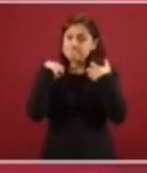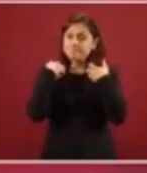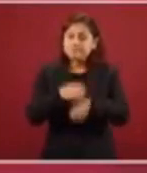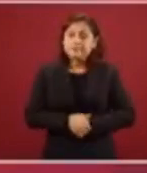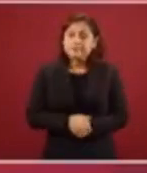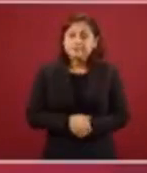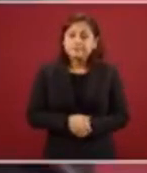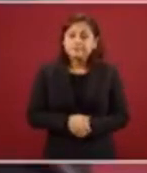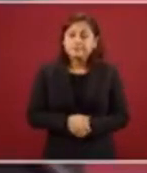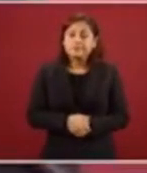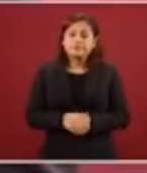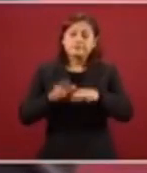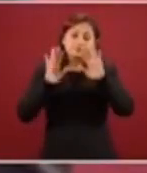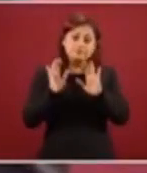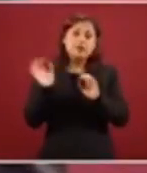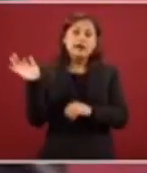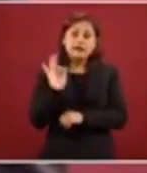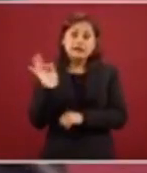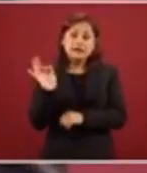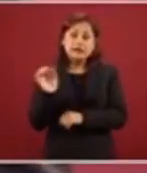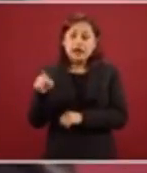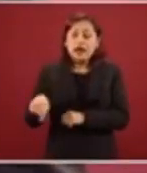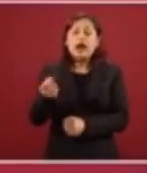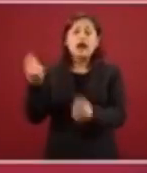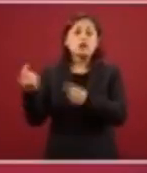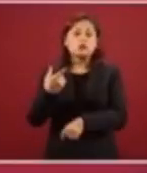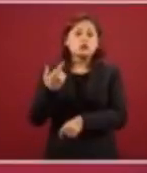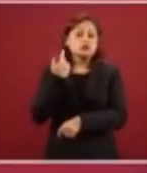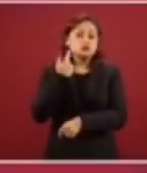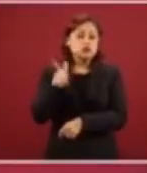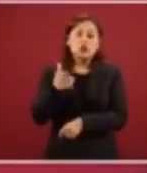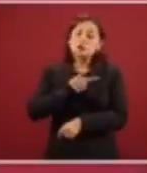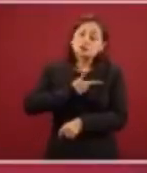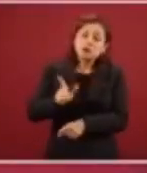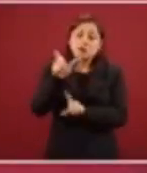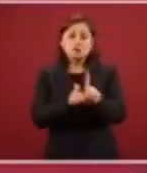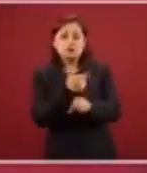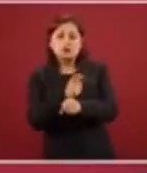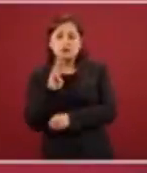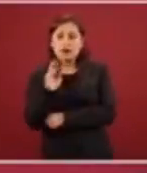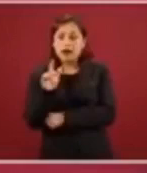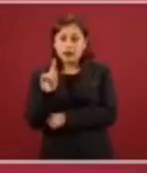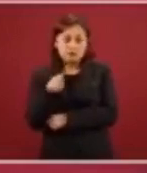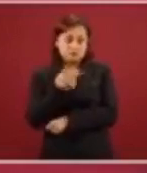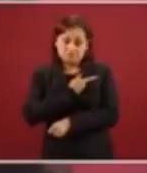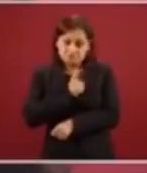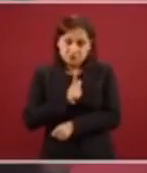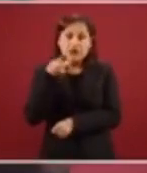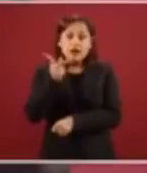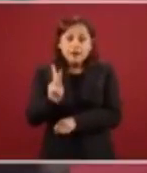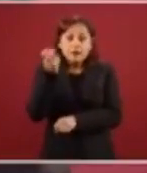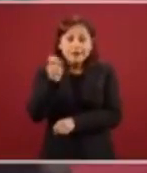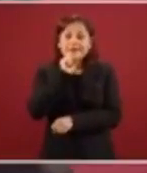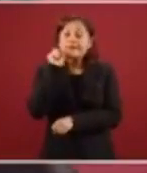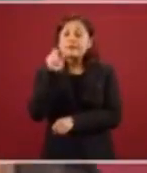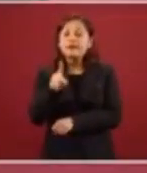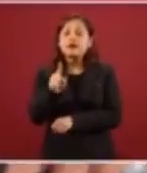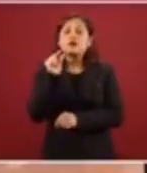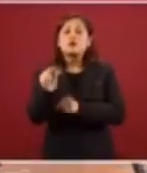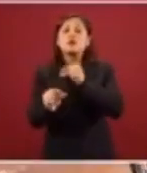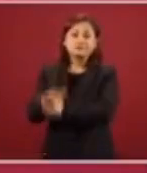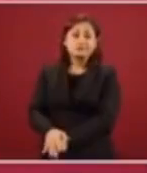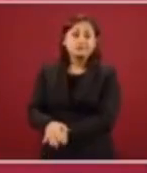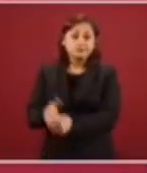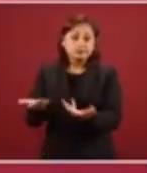no gustarles del licenciado Bartlett, está el hecho de que también estamos recuperando la Comisión Federal de Electricidad, que estaba